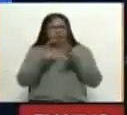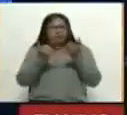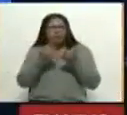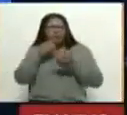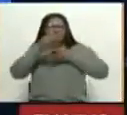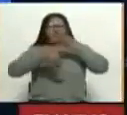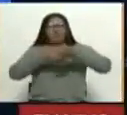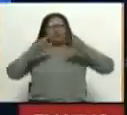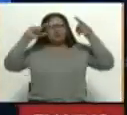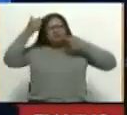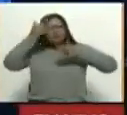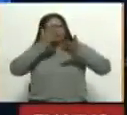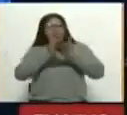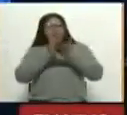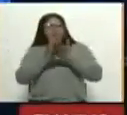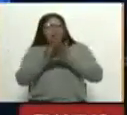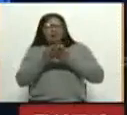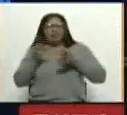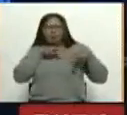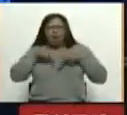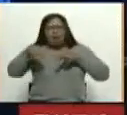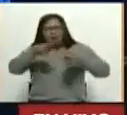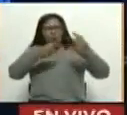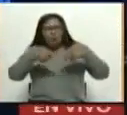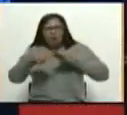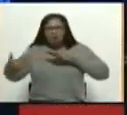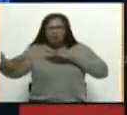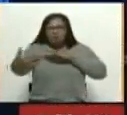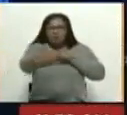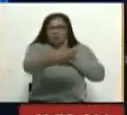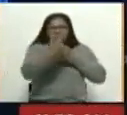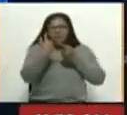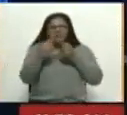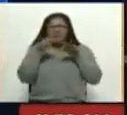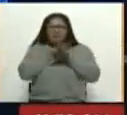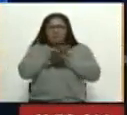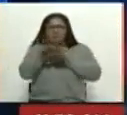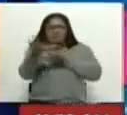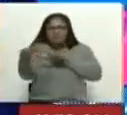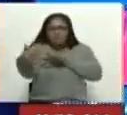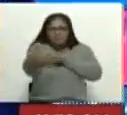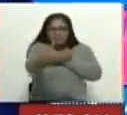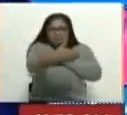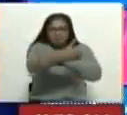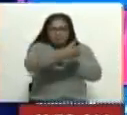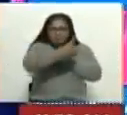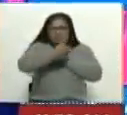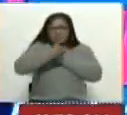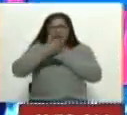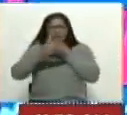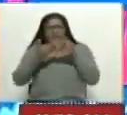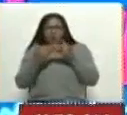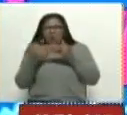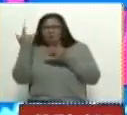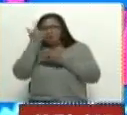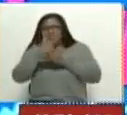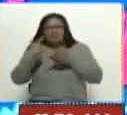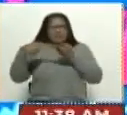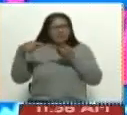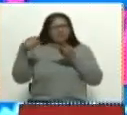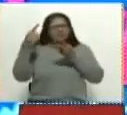Chávez en sus palabras como el río Orinoco recoge las distintas la causa indoamericana afrodescendiente